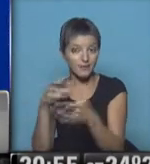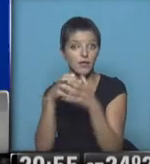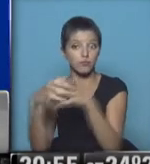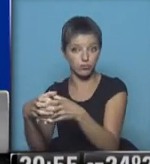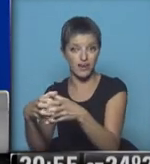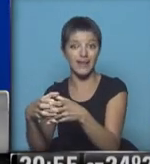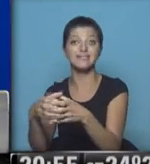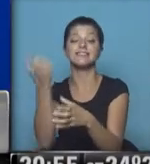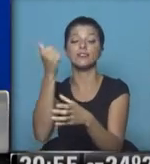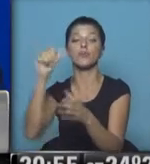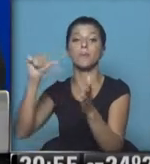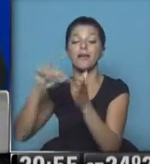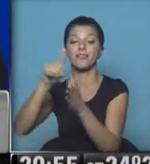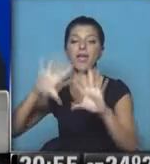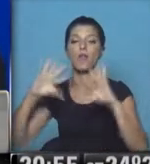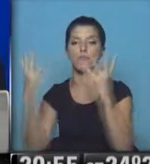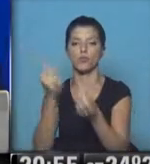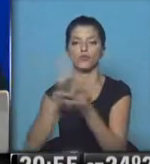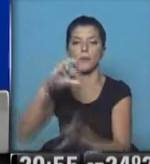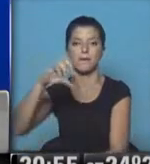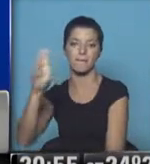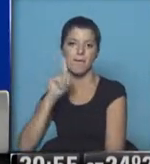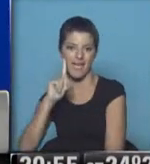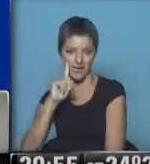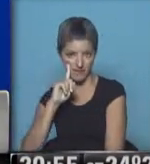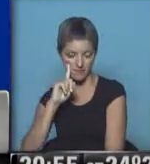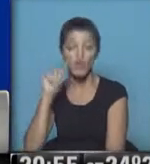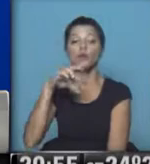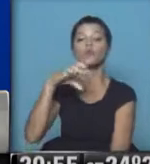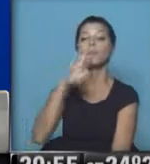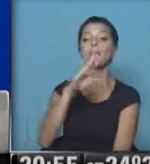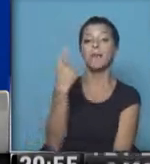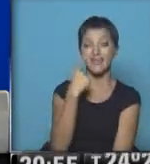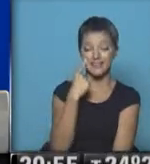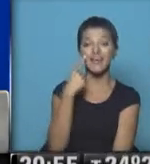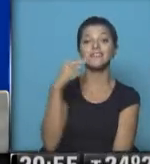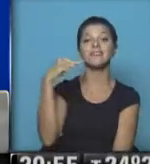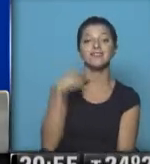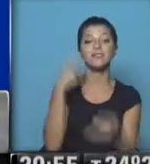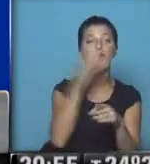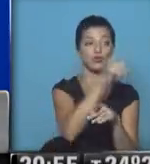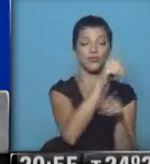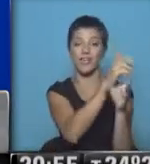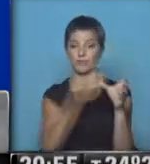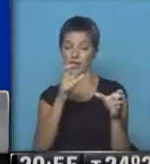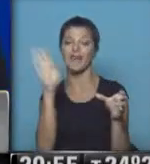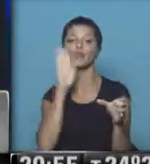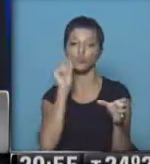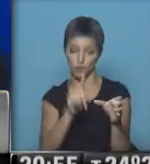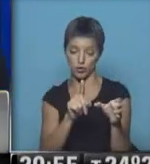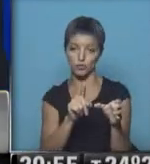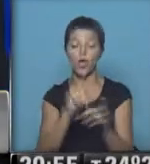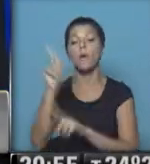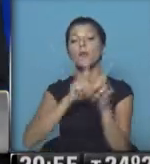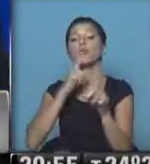sexto país del mundo en producto bruto interno el pp es el 13% de los eeuu pero muchos dicen la raíz